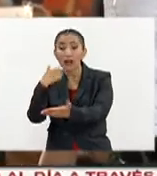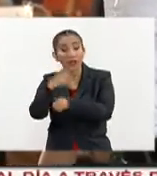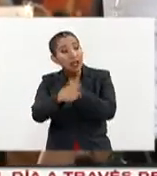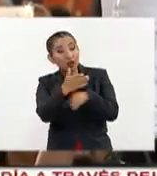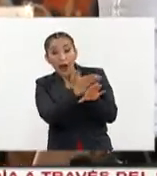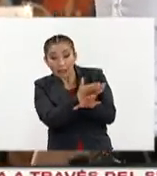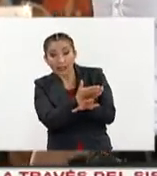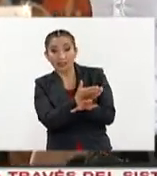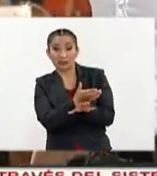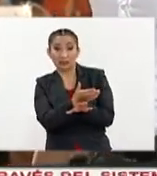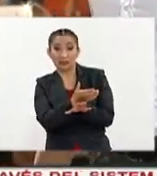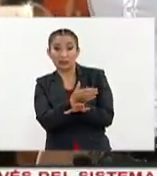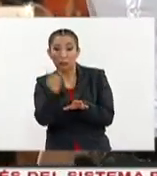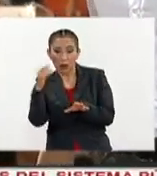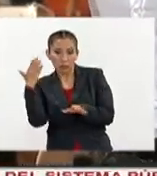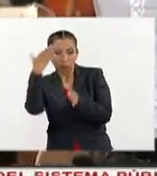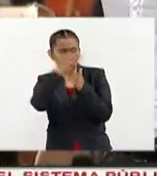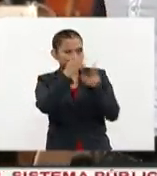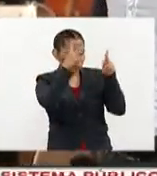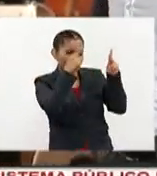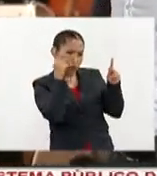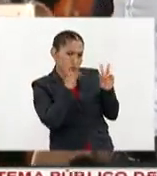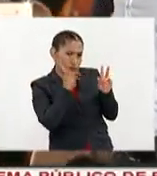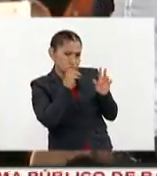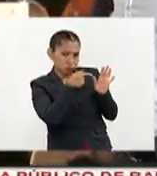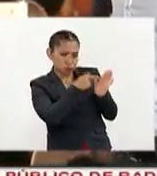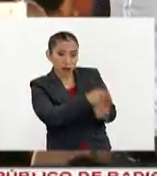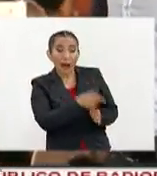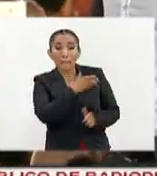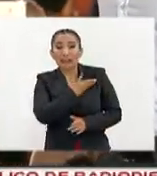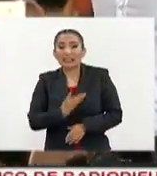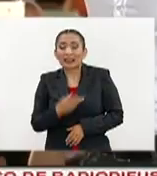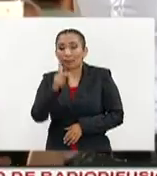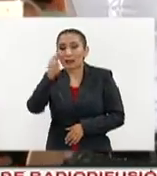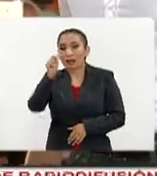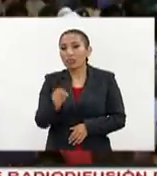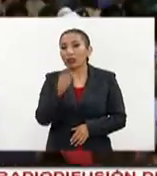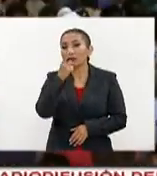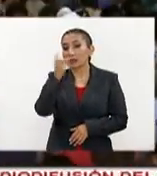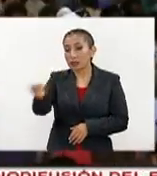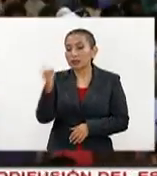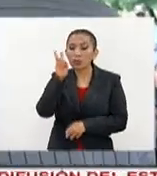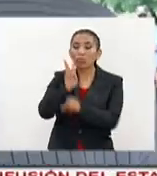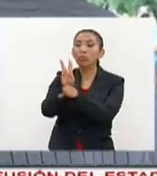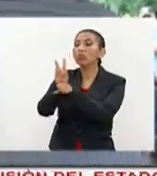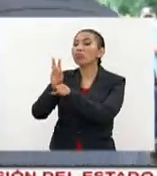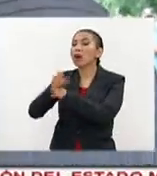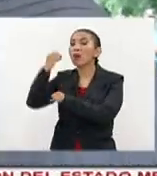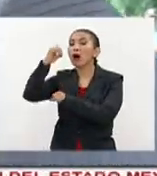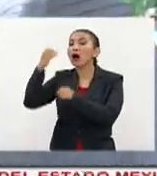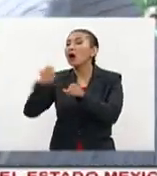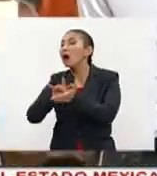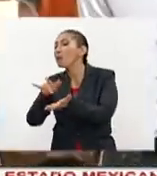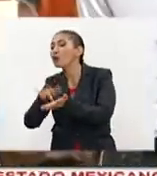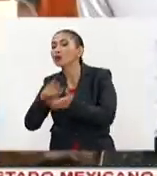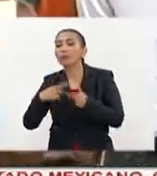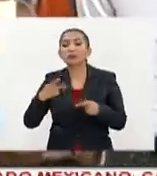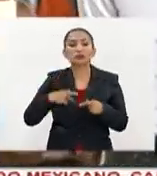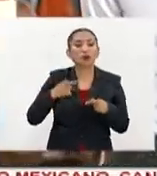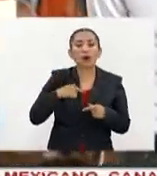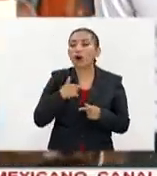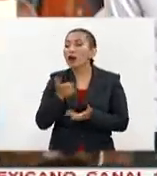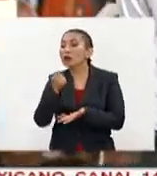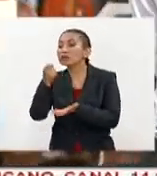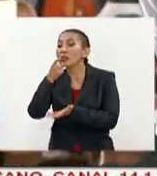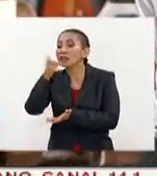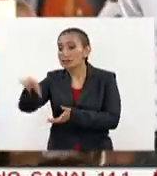daños y podamos ir a visitar esas viviendas. El presidente Enrique Peña Nieto supervisó en Oaxaca las acciones de apoyo a los damnificados